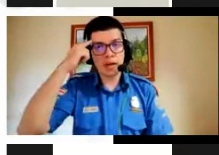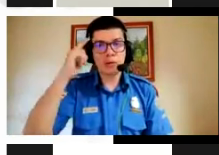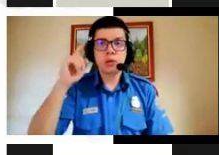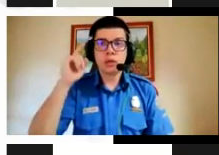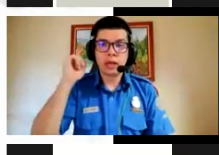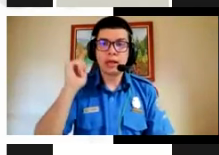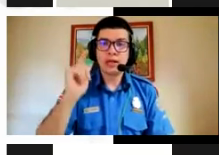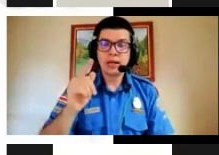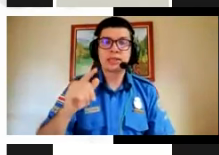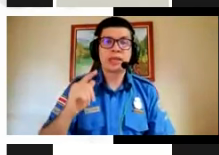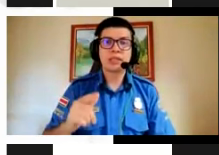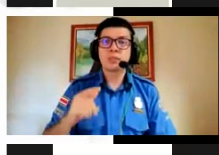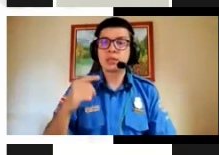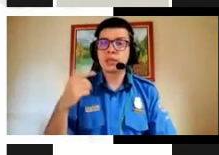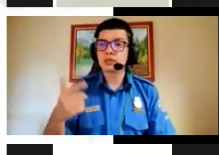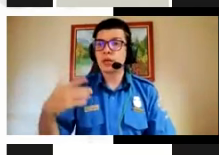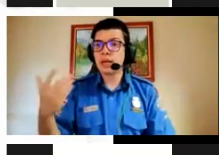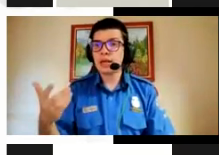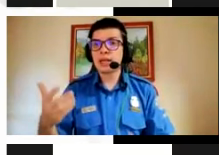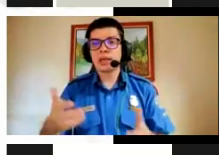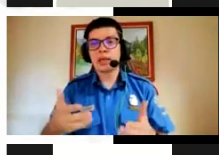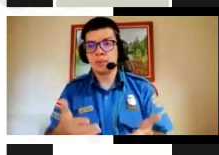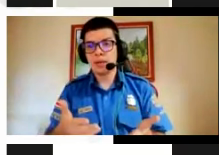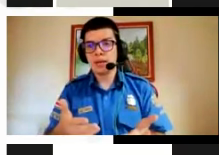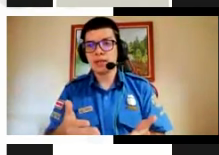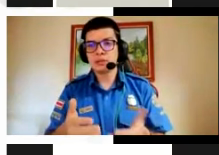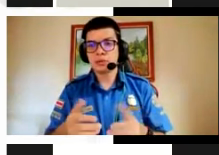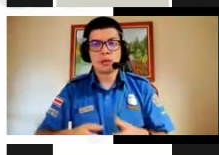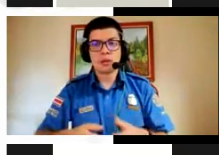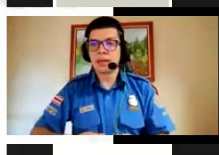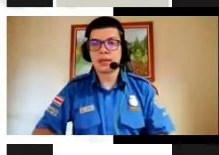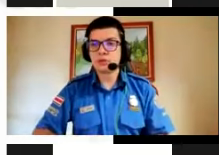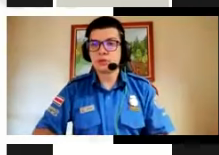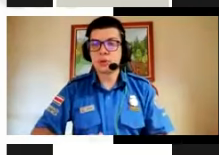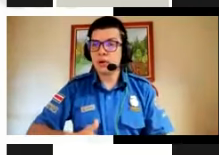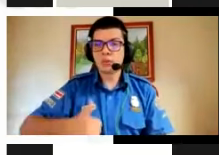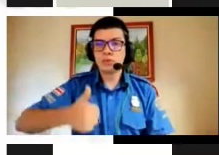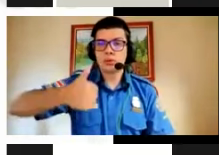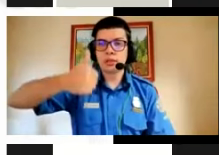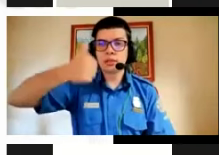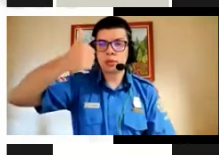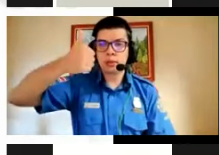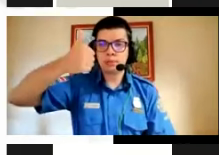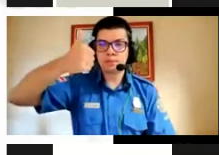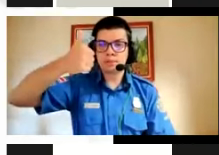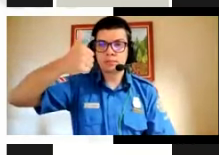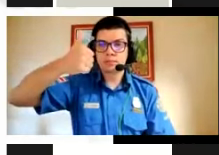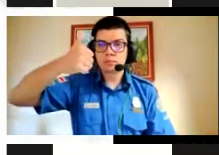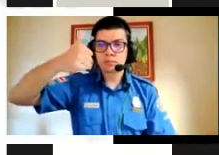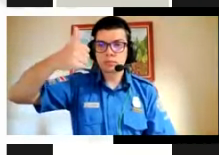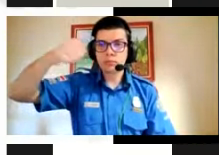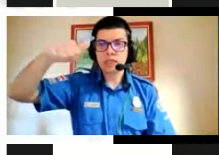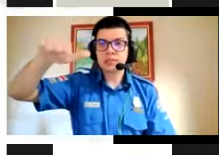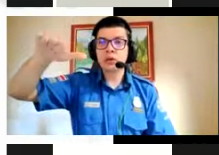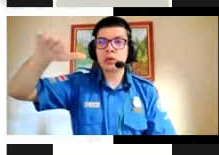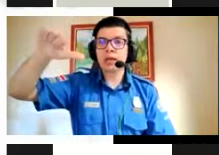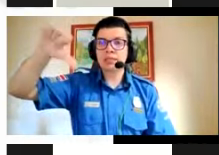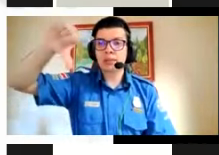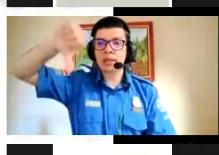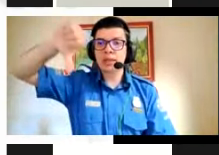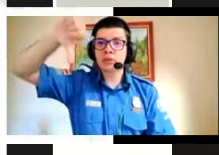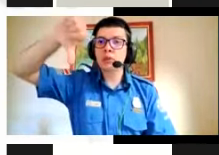recordar algo, el gas es más denso que el aire. ¿Qué implica esto? Que el gas no es como el humo que sube, sino